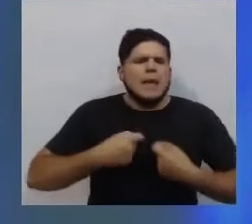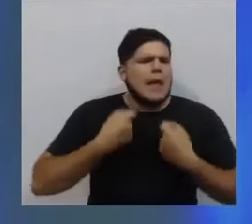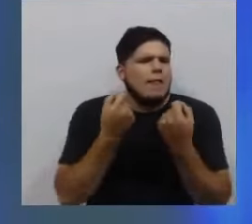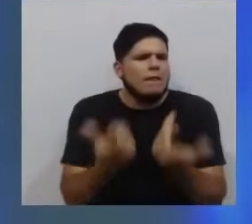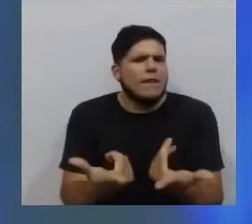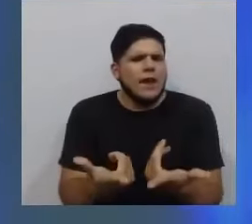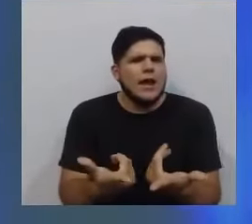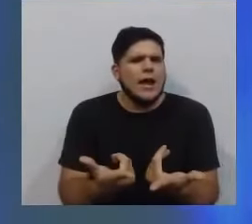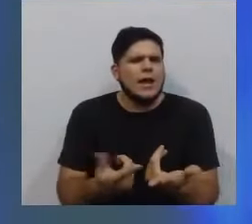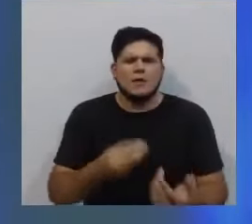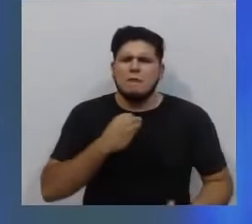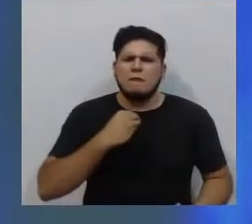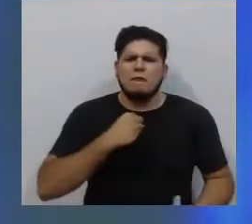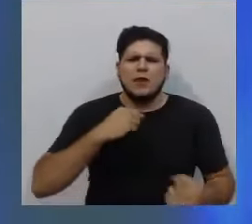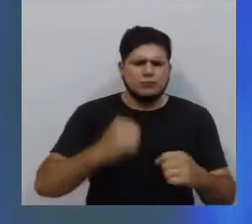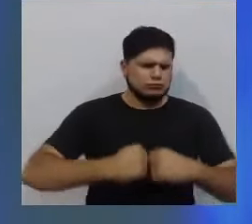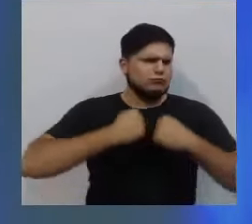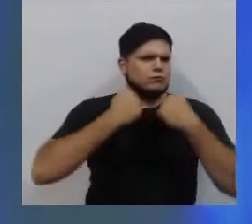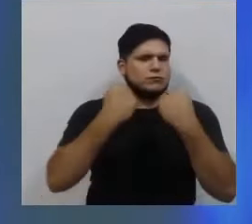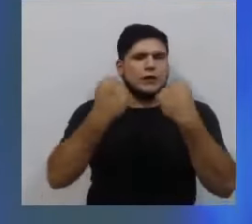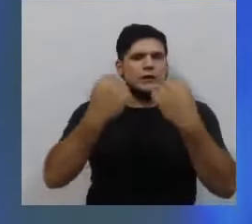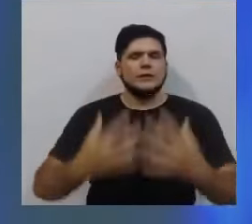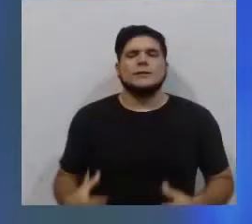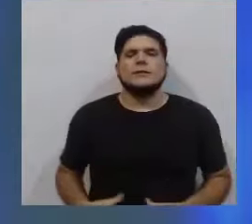creer que lo difícil